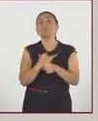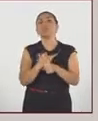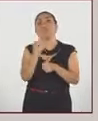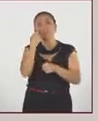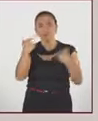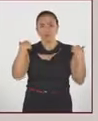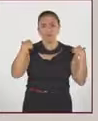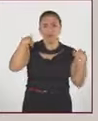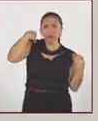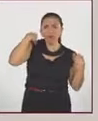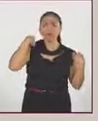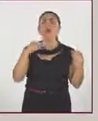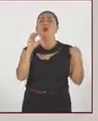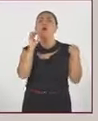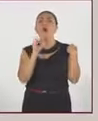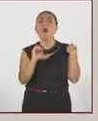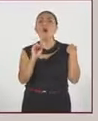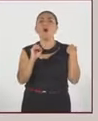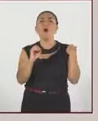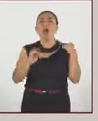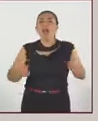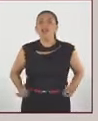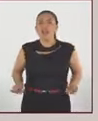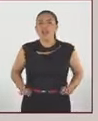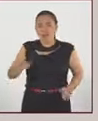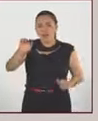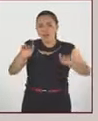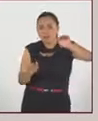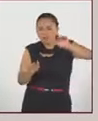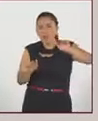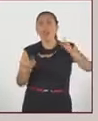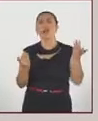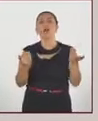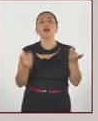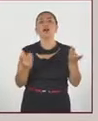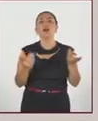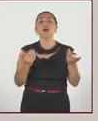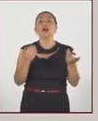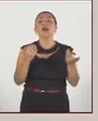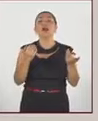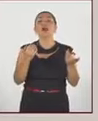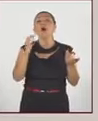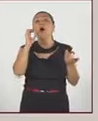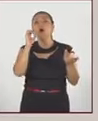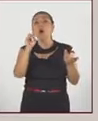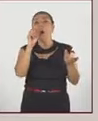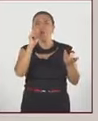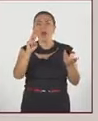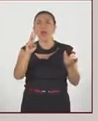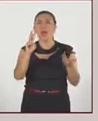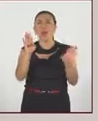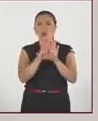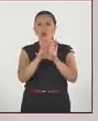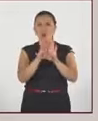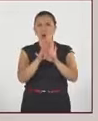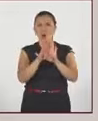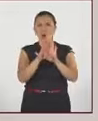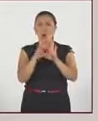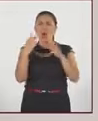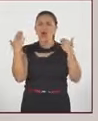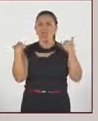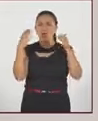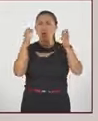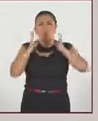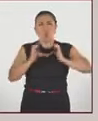hombros, asimetría en la cadera o en las crestas ilíacas, algún lado de la cintura se ve más encorvado que el